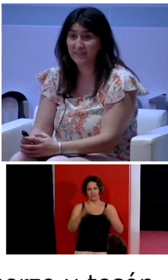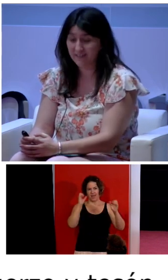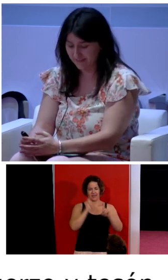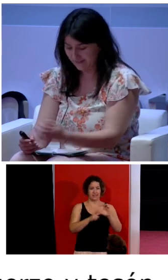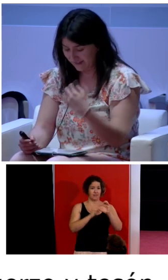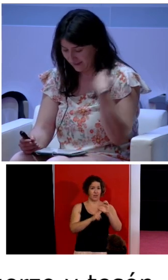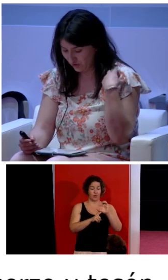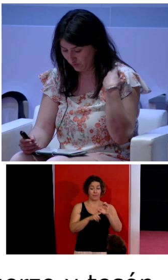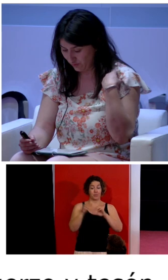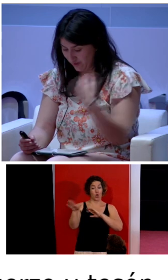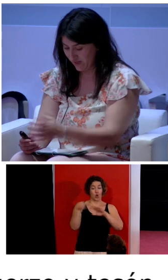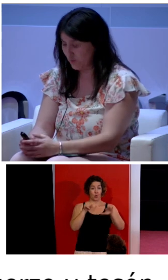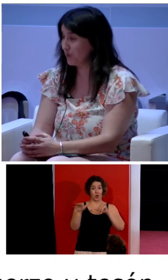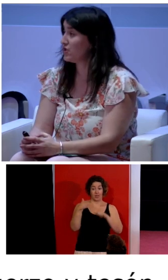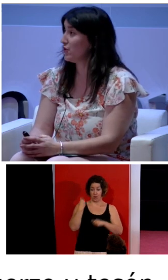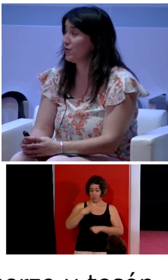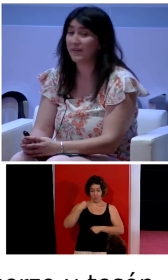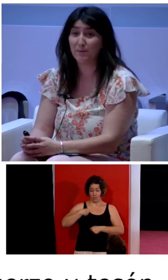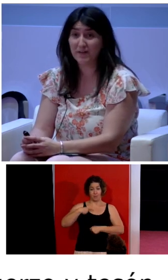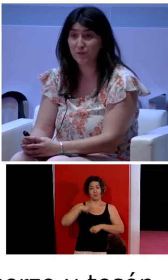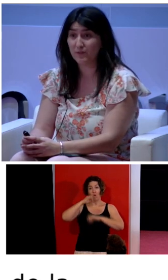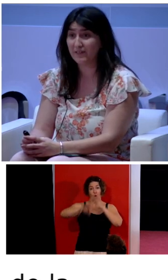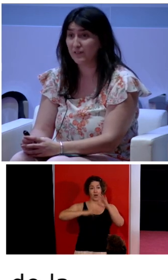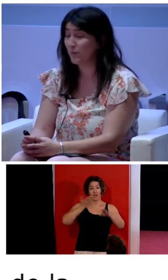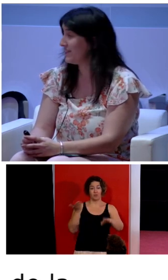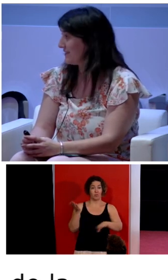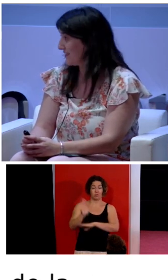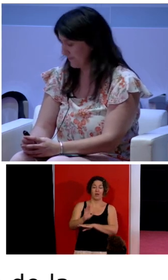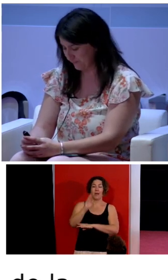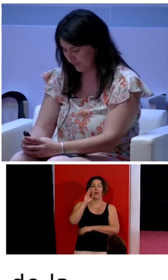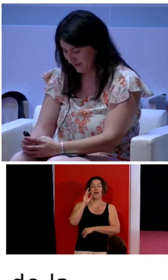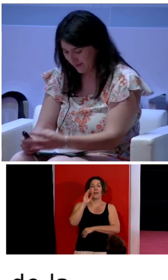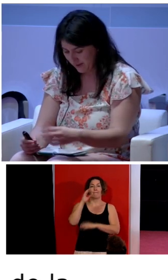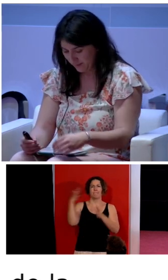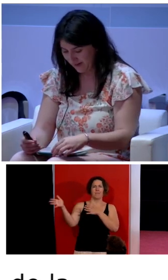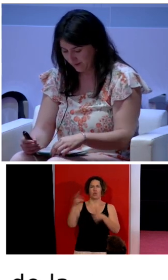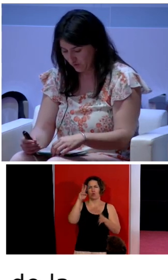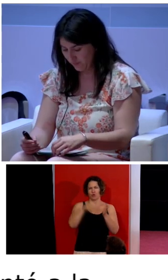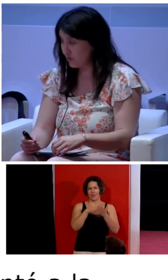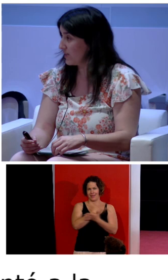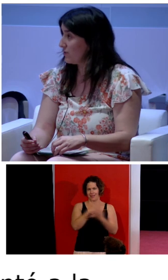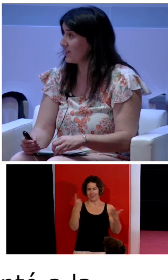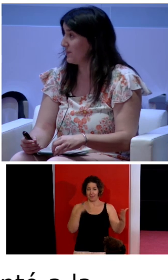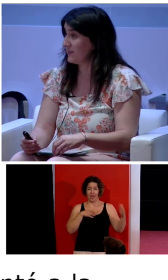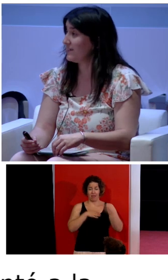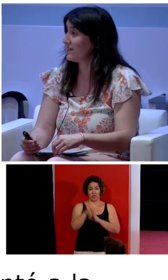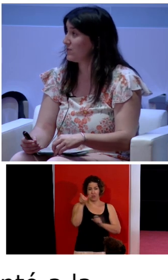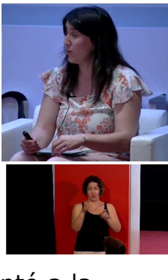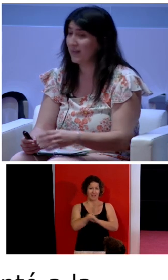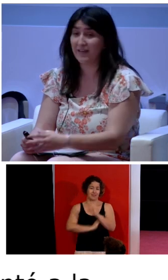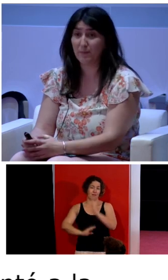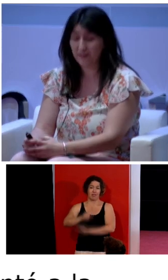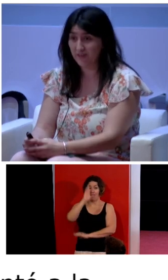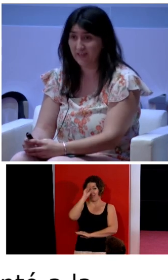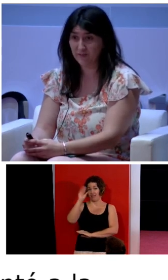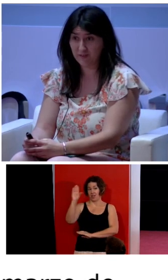convocatoria que dicho organismo provisionó en marzo del 2016 para el acceso de personas con discapacidad intelectual